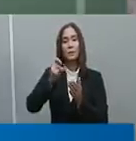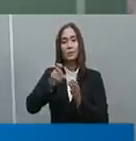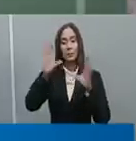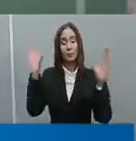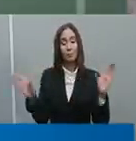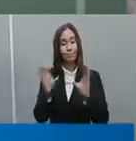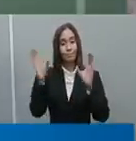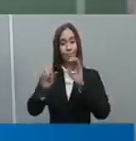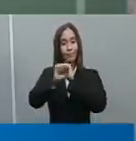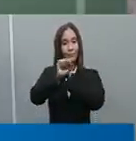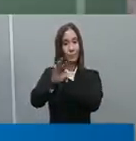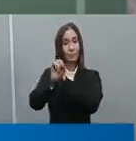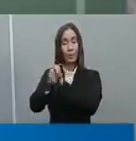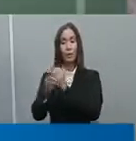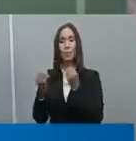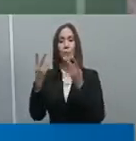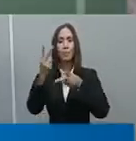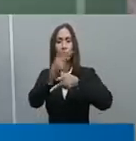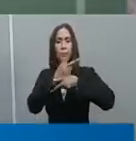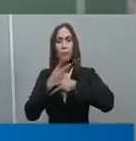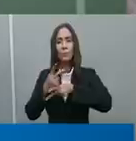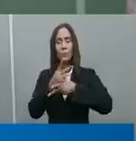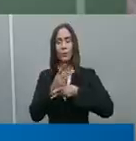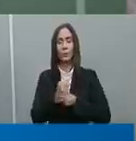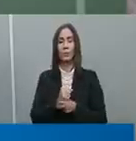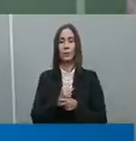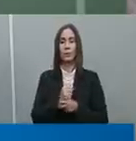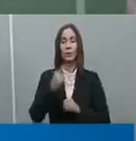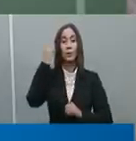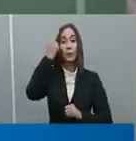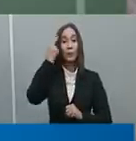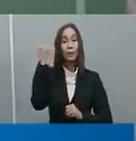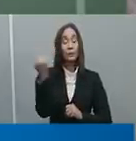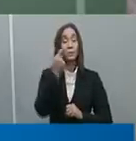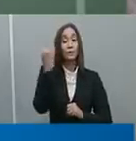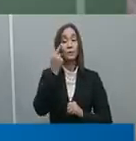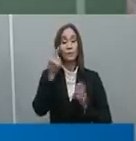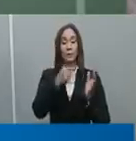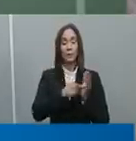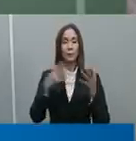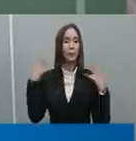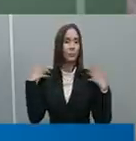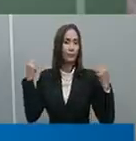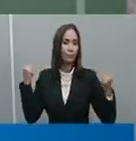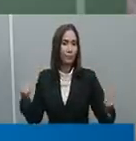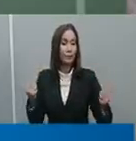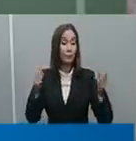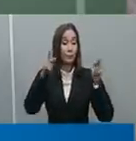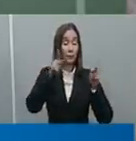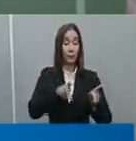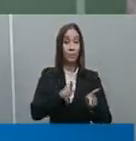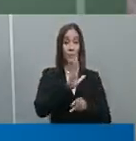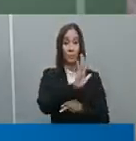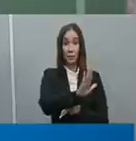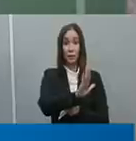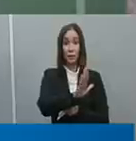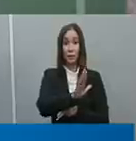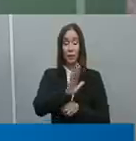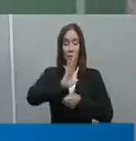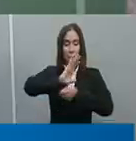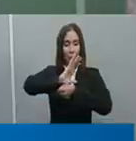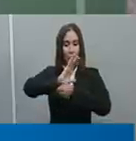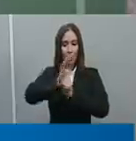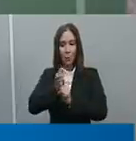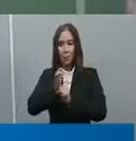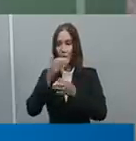esas actividades con las debidas precauciones, pensando siempre primero en la salud, porque el virus no